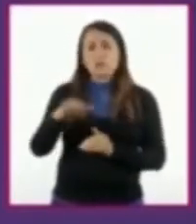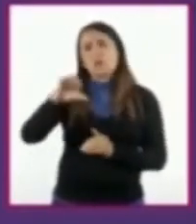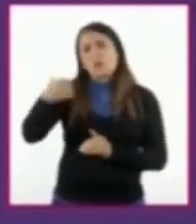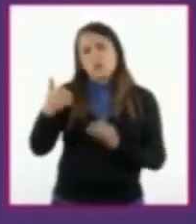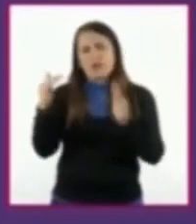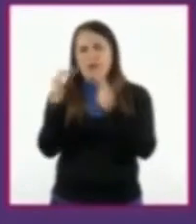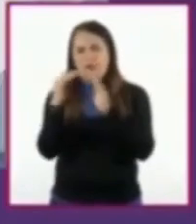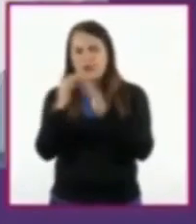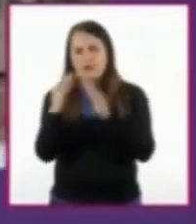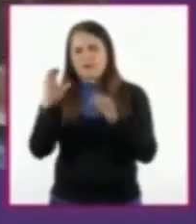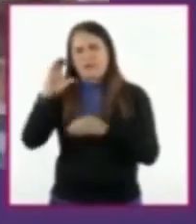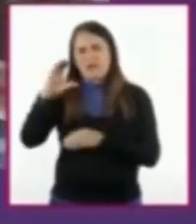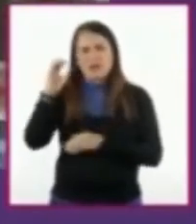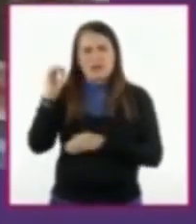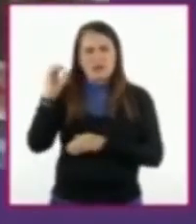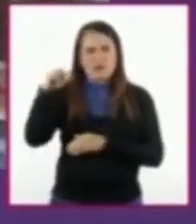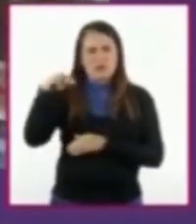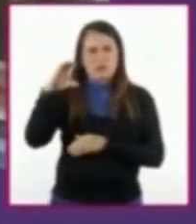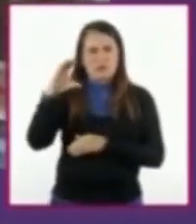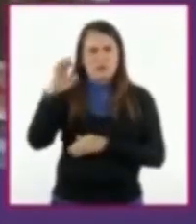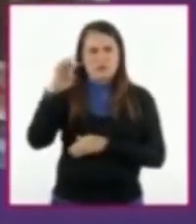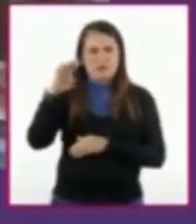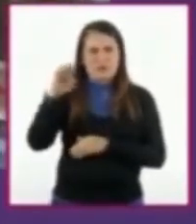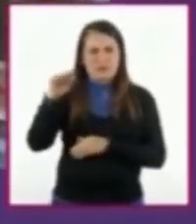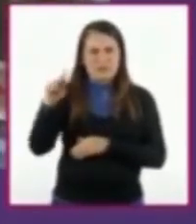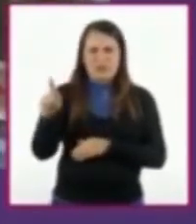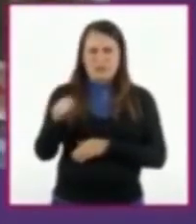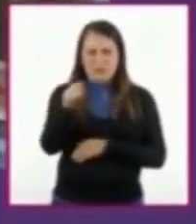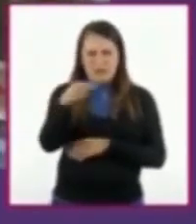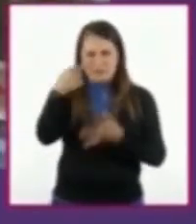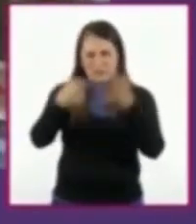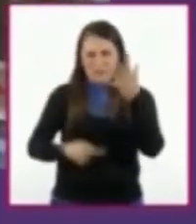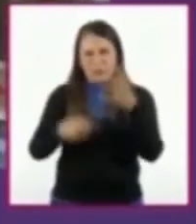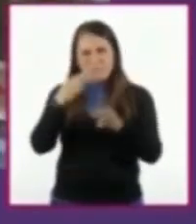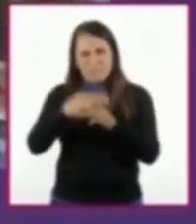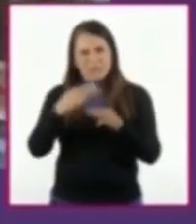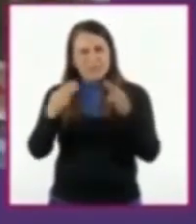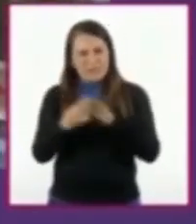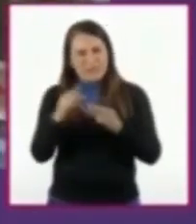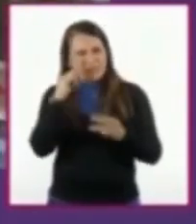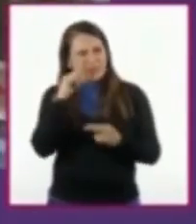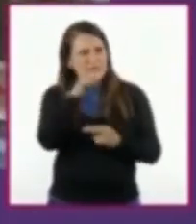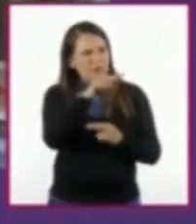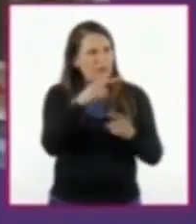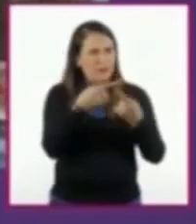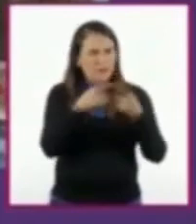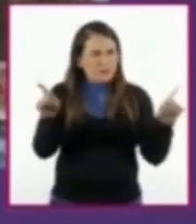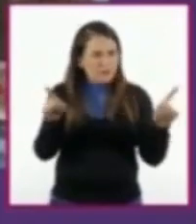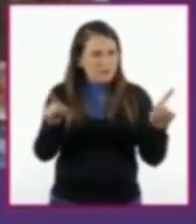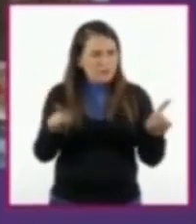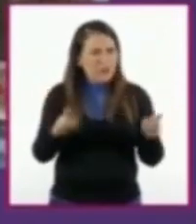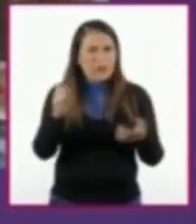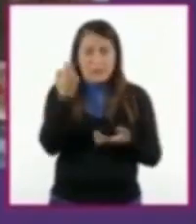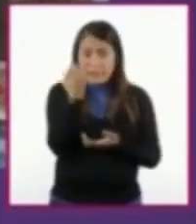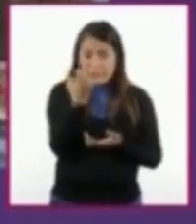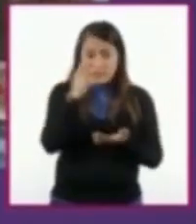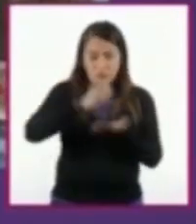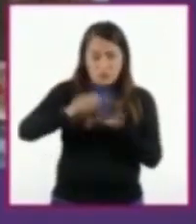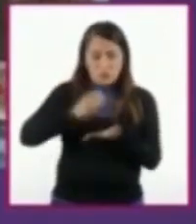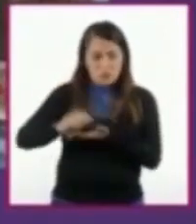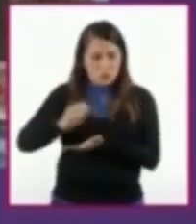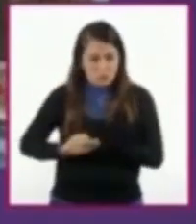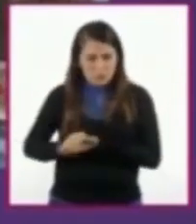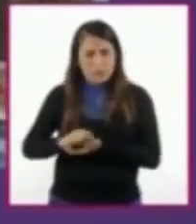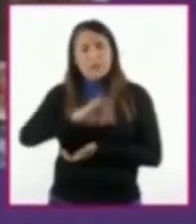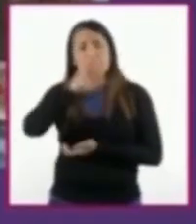construida a base de concreto, como la que se muestra en pantalla, para determinar sus diferencias. Compartan esta actividad con su maestra